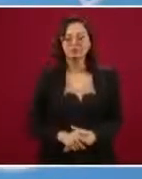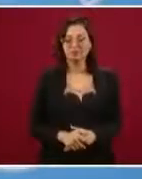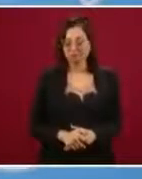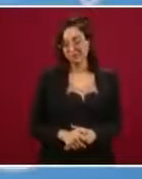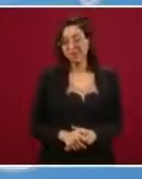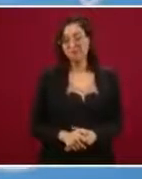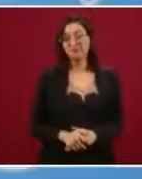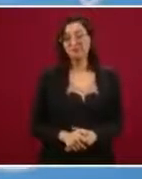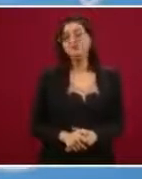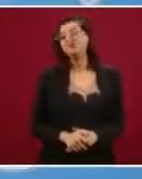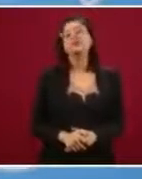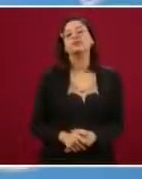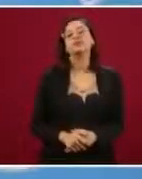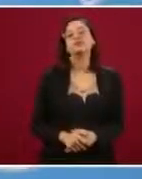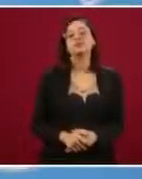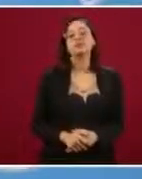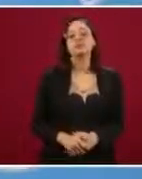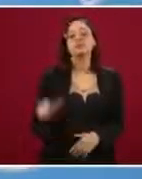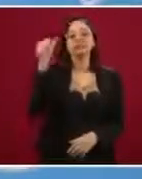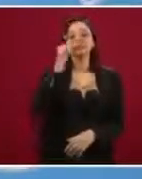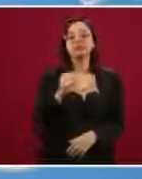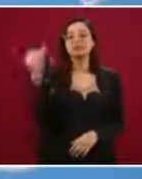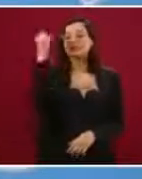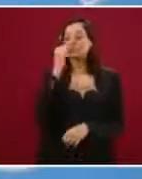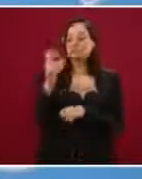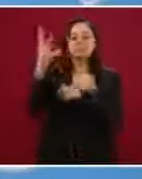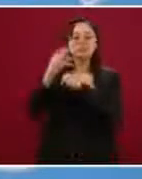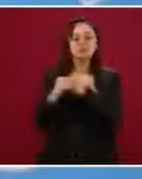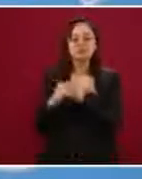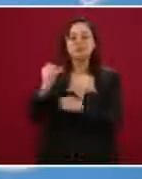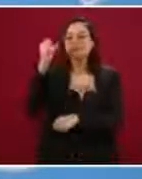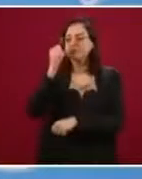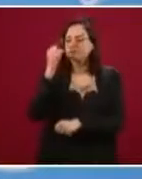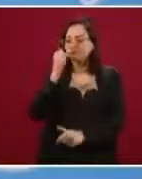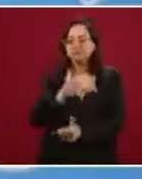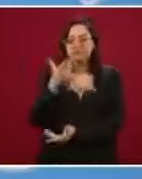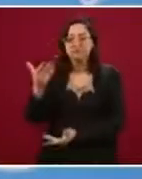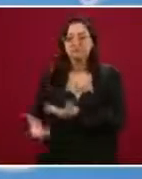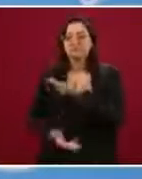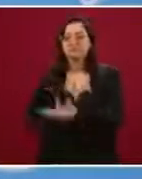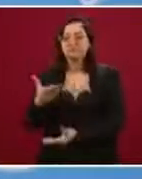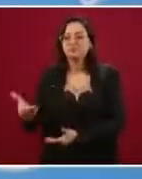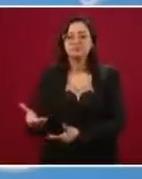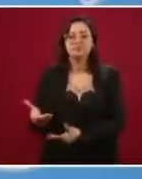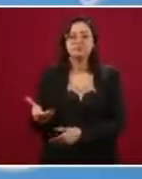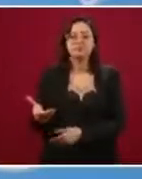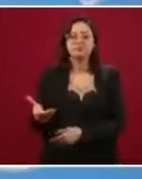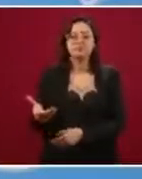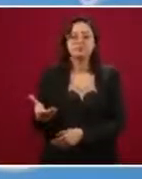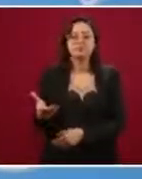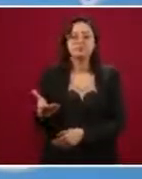el que siempre me atendía, siempre me abría los espacios,